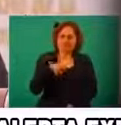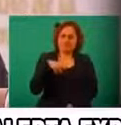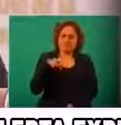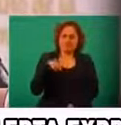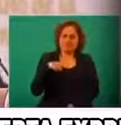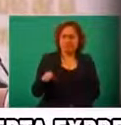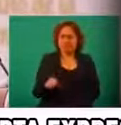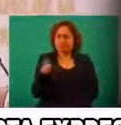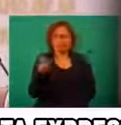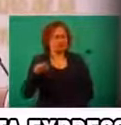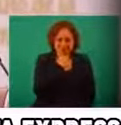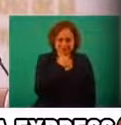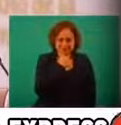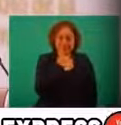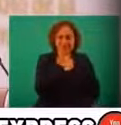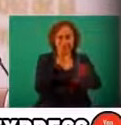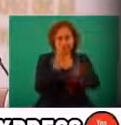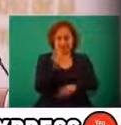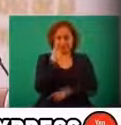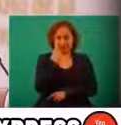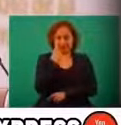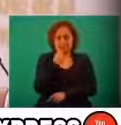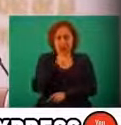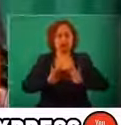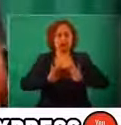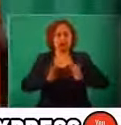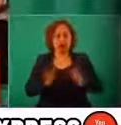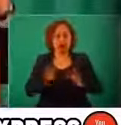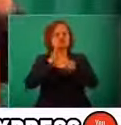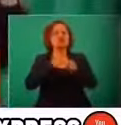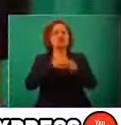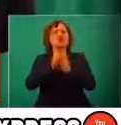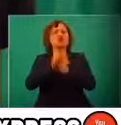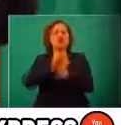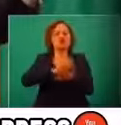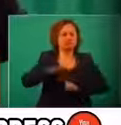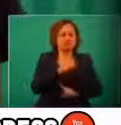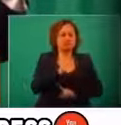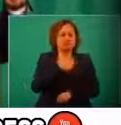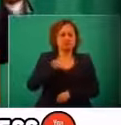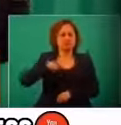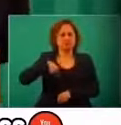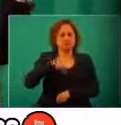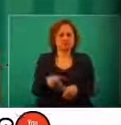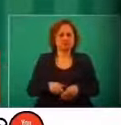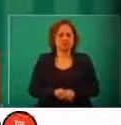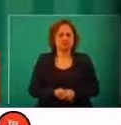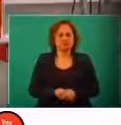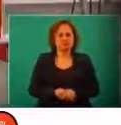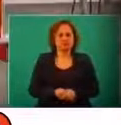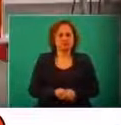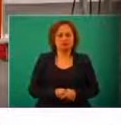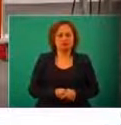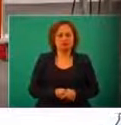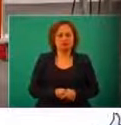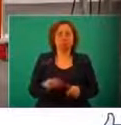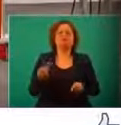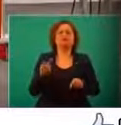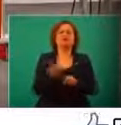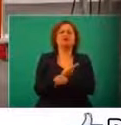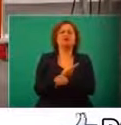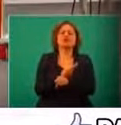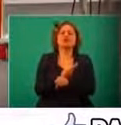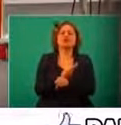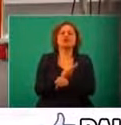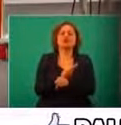rendirse. Nosotros llegamos aquí para transformar. Y vamos a seguir revisando el funcionamiento de todos